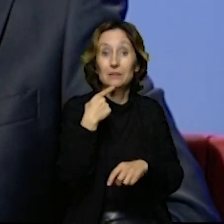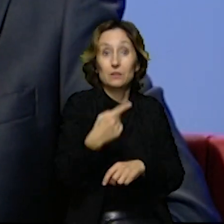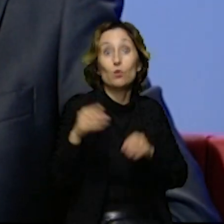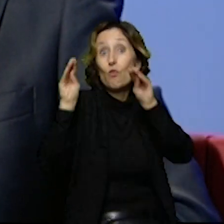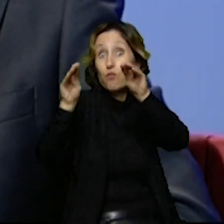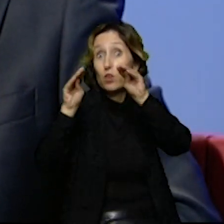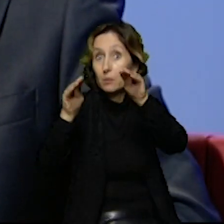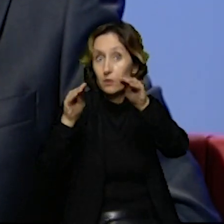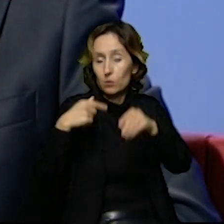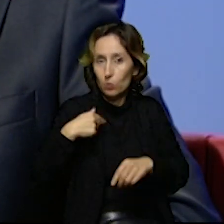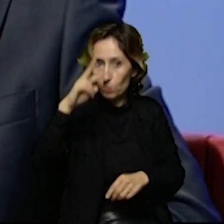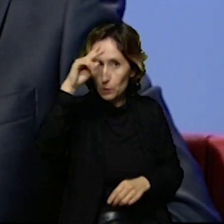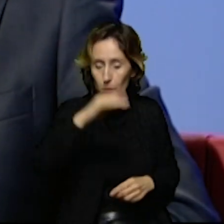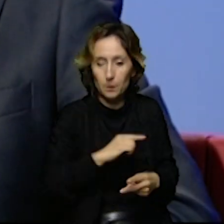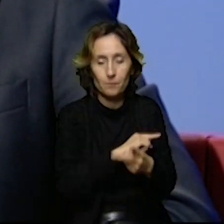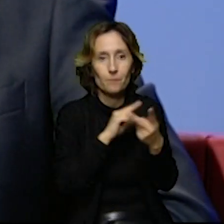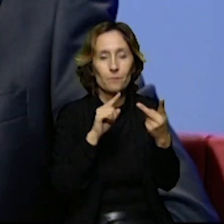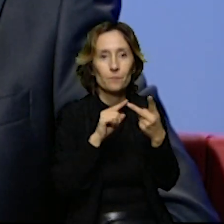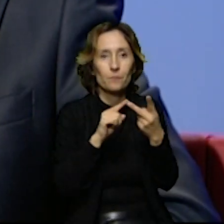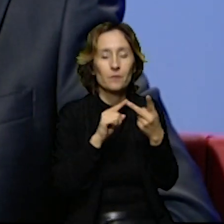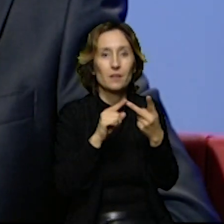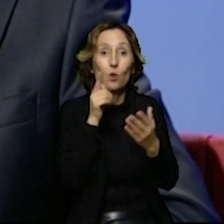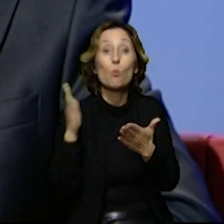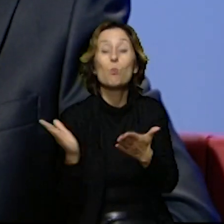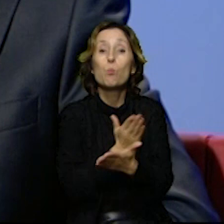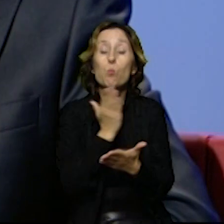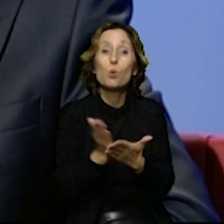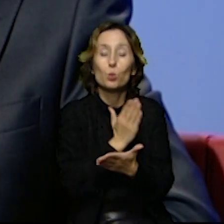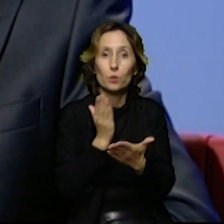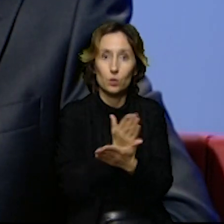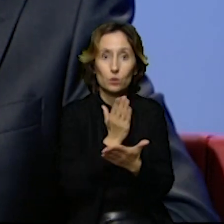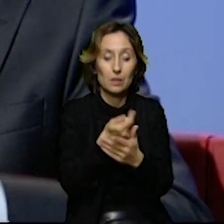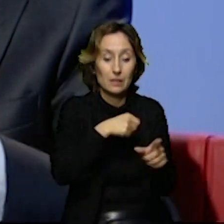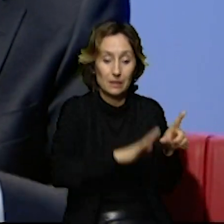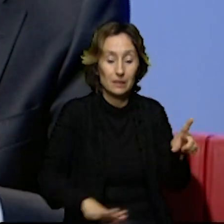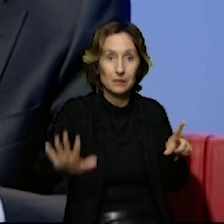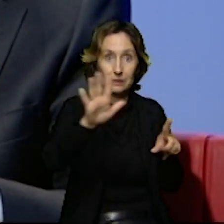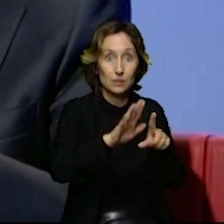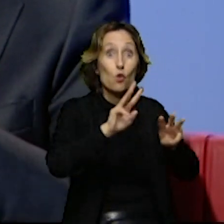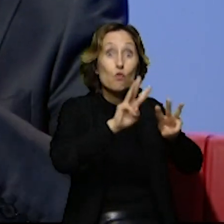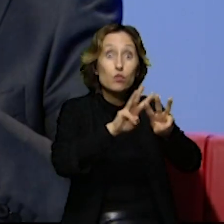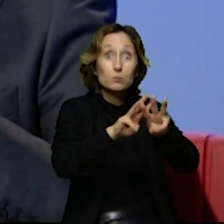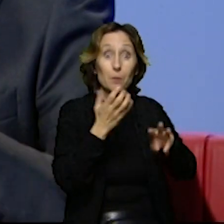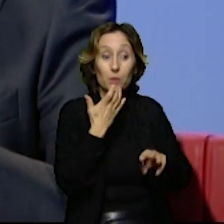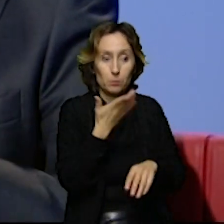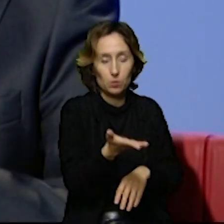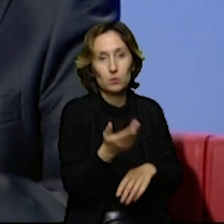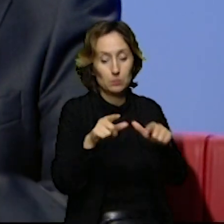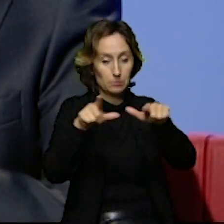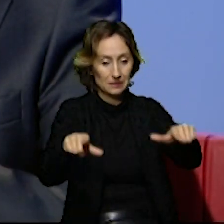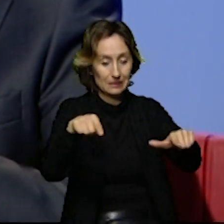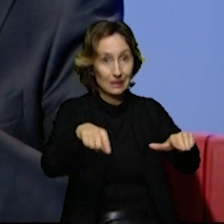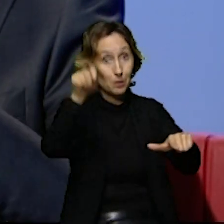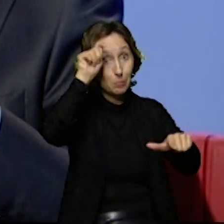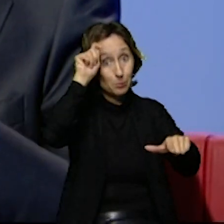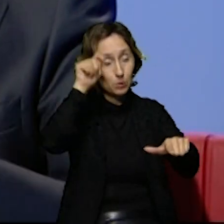anteriormente. Me preocupa el tema de la productividad de las empresas españolas. Volkswagen, por ejemplo, la planta de Pamplona es